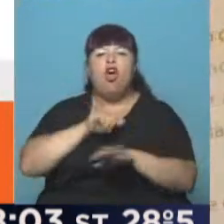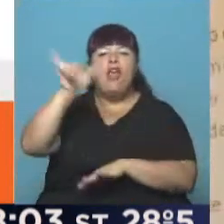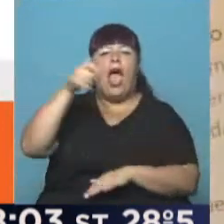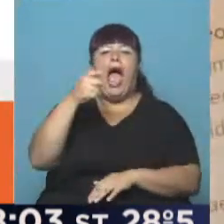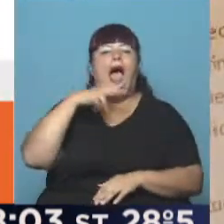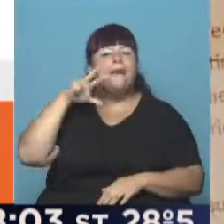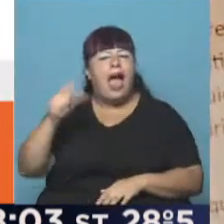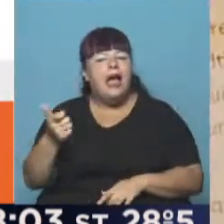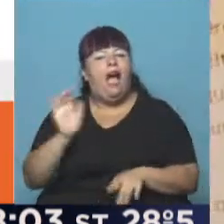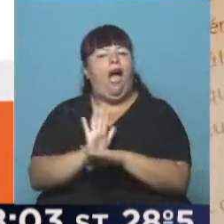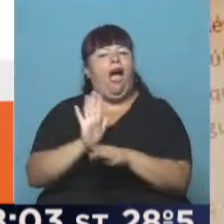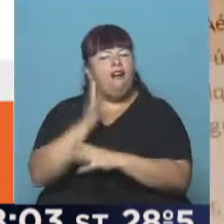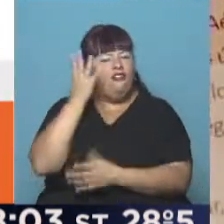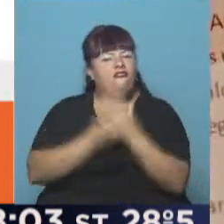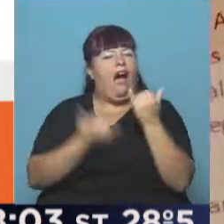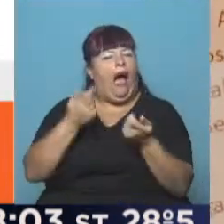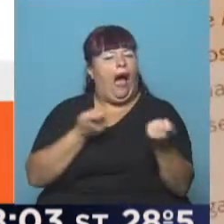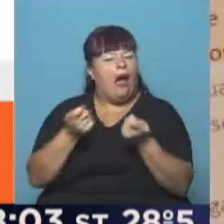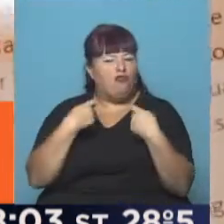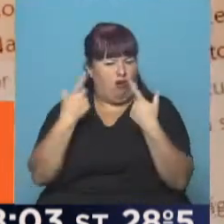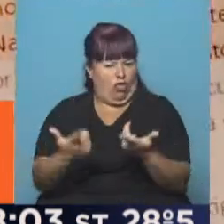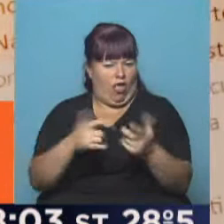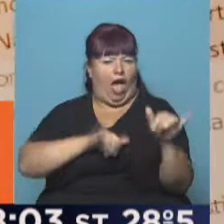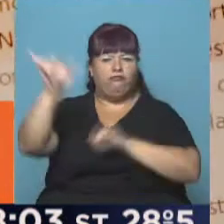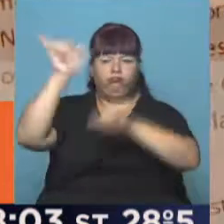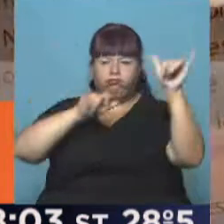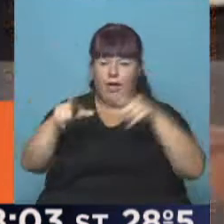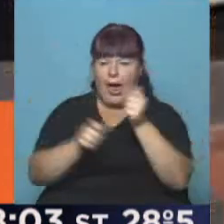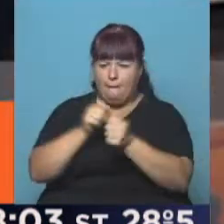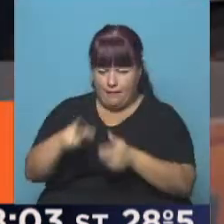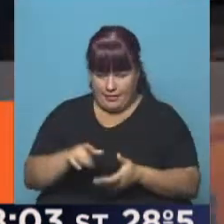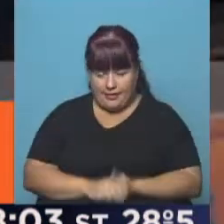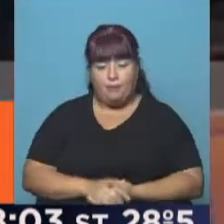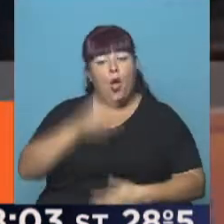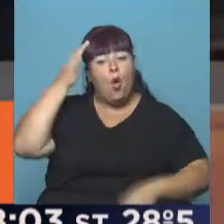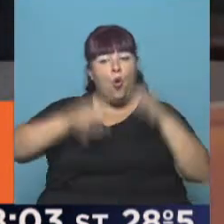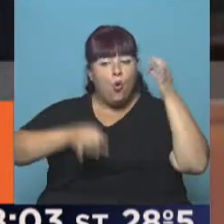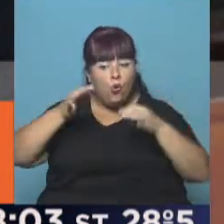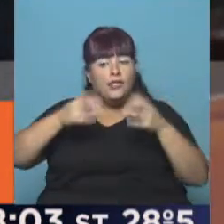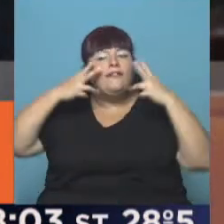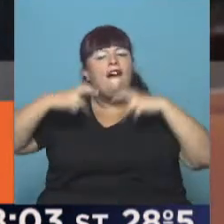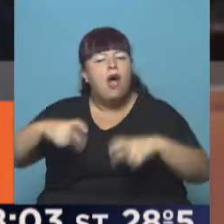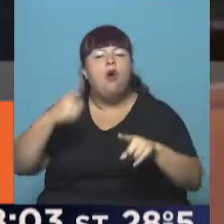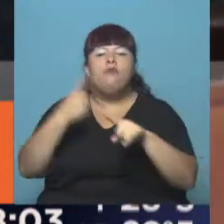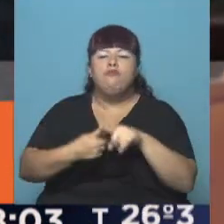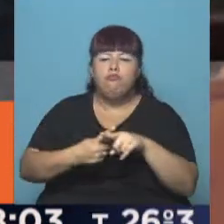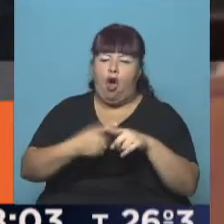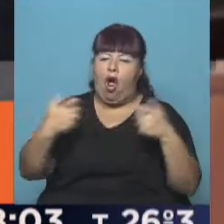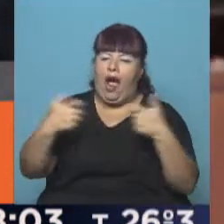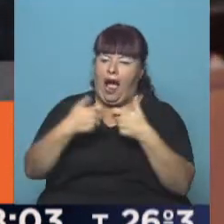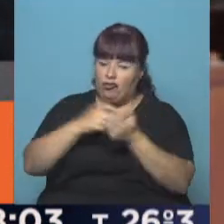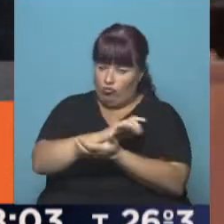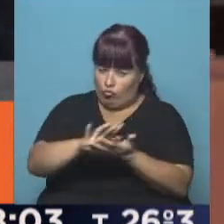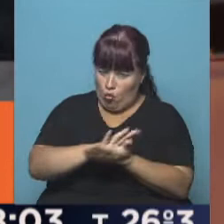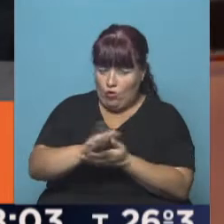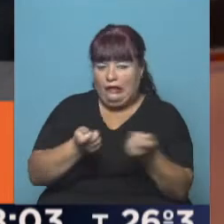Avianca por presuntas irregularidades en el otorgamiento de rutas a la empresa. La justicia los investigará por los delitos de asociación